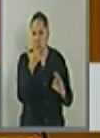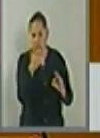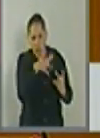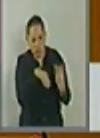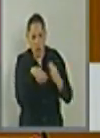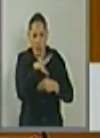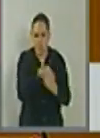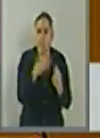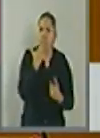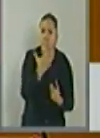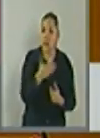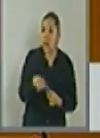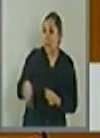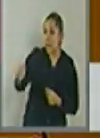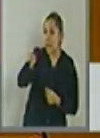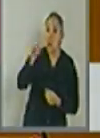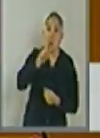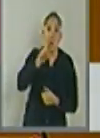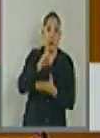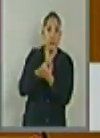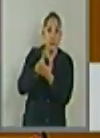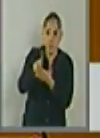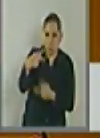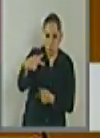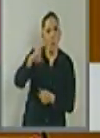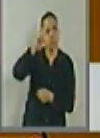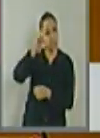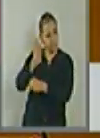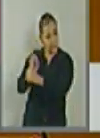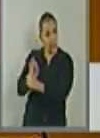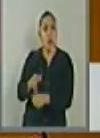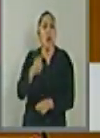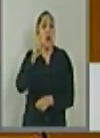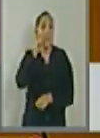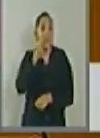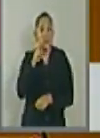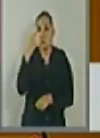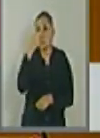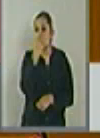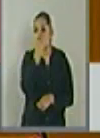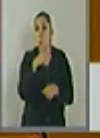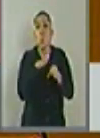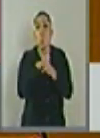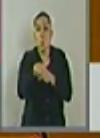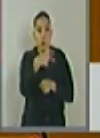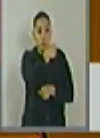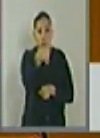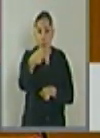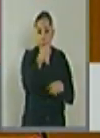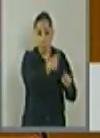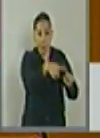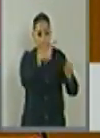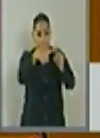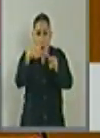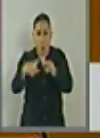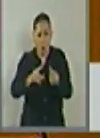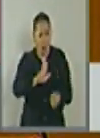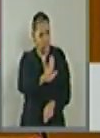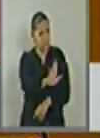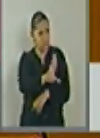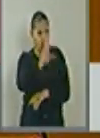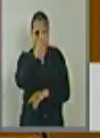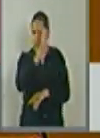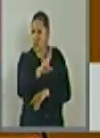y los derechos de las mujeres y de la diversidad sexual, que de ninguna manera pueden ni deben